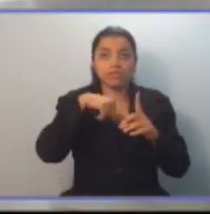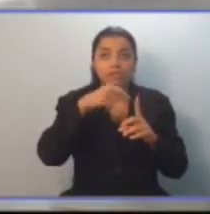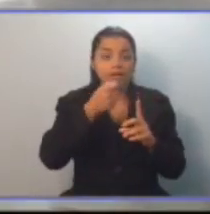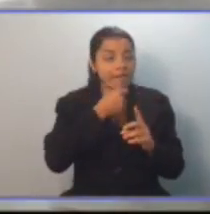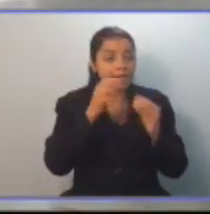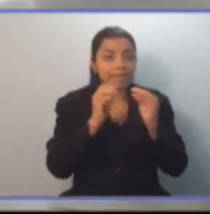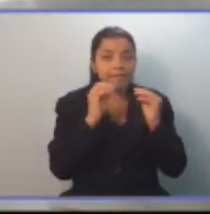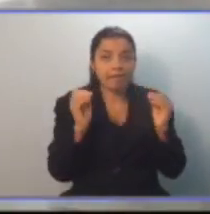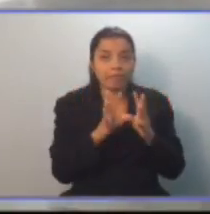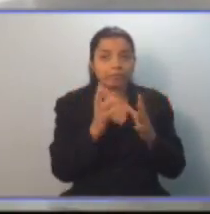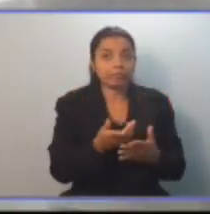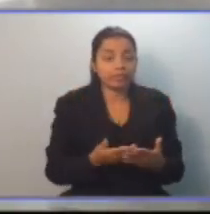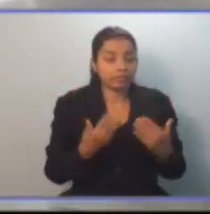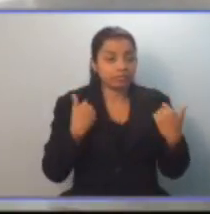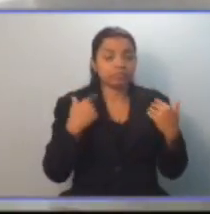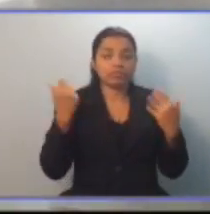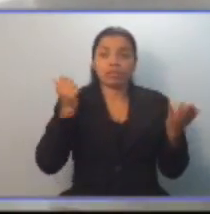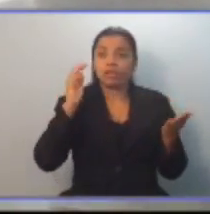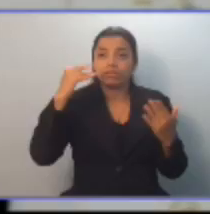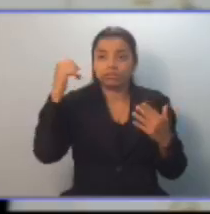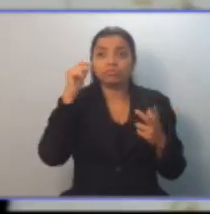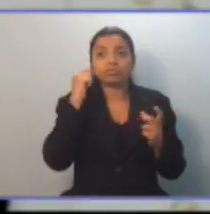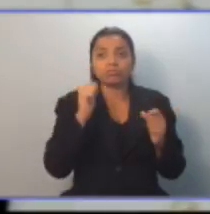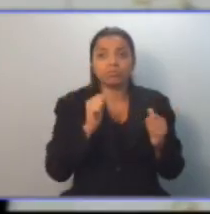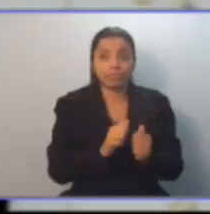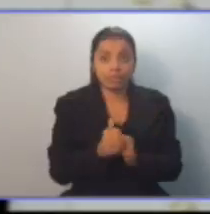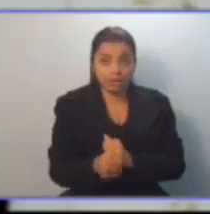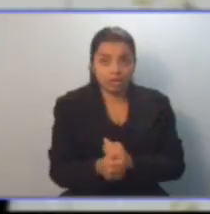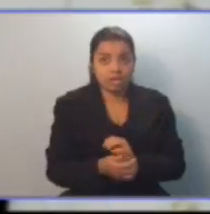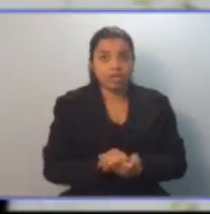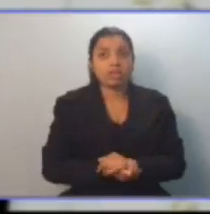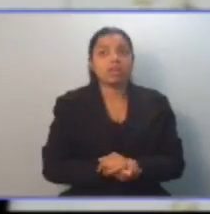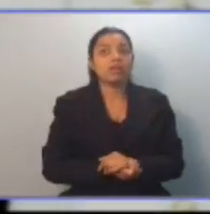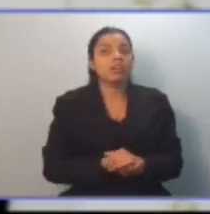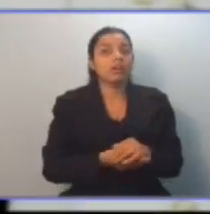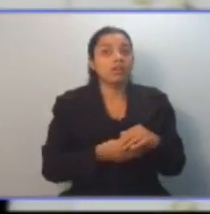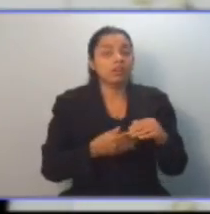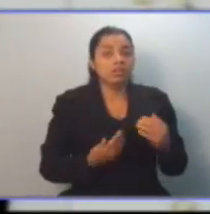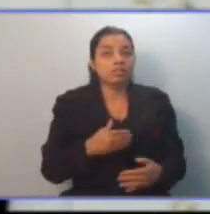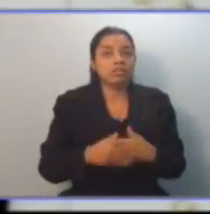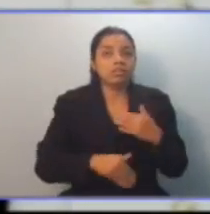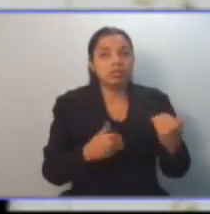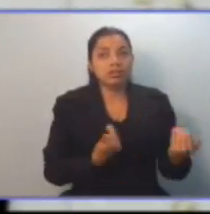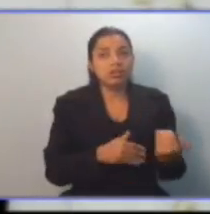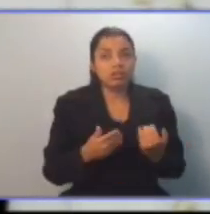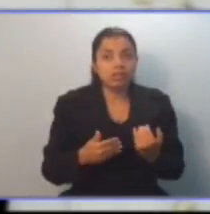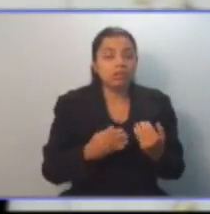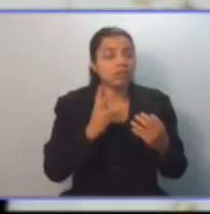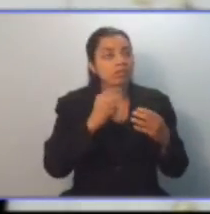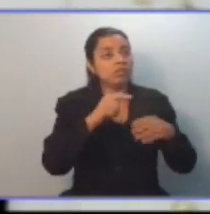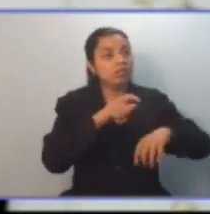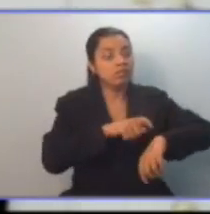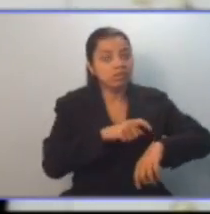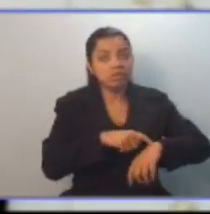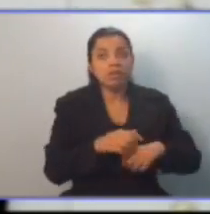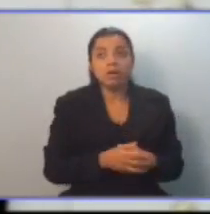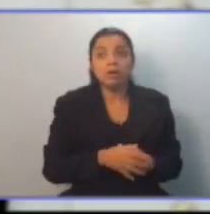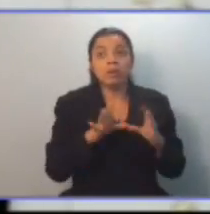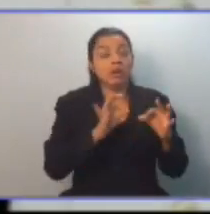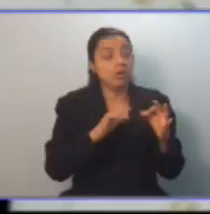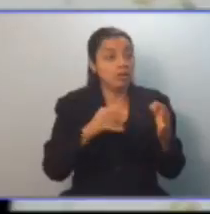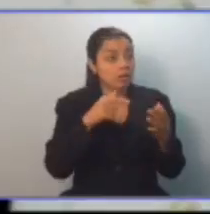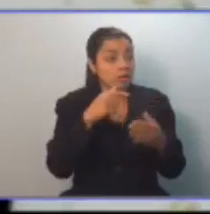a ver derecho comparado, se pudiera avanzar en ese aspecto, ¿no? Por dónde andan los procedimientos, cuáles son los tiempos que hay. Hay programas para